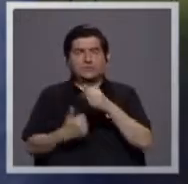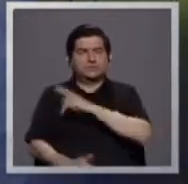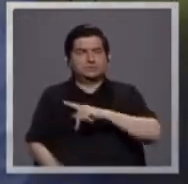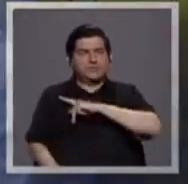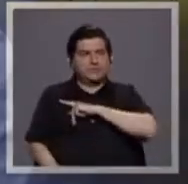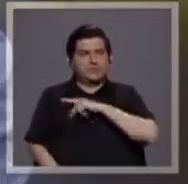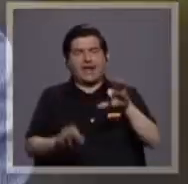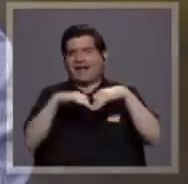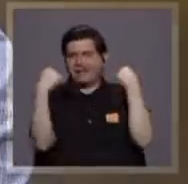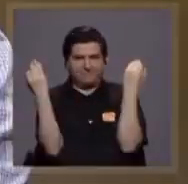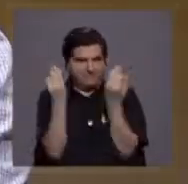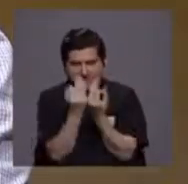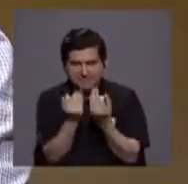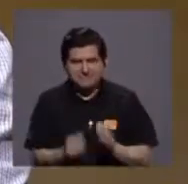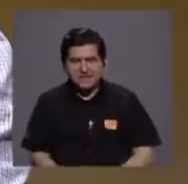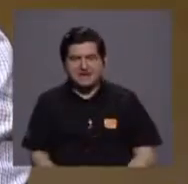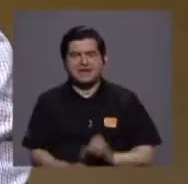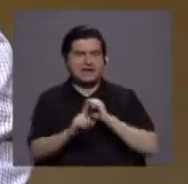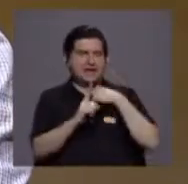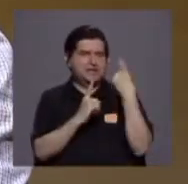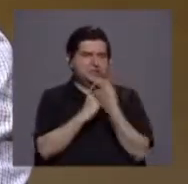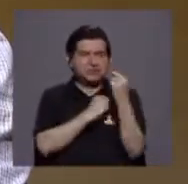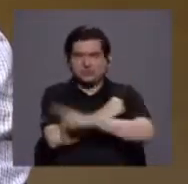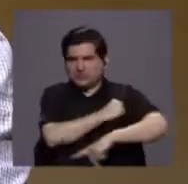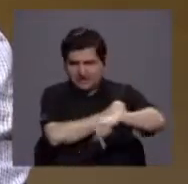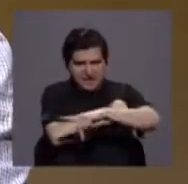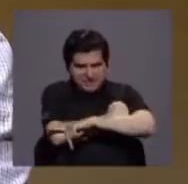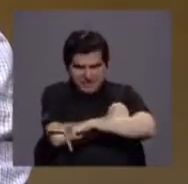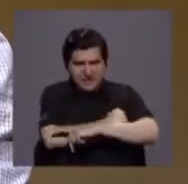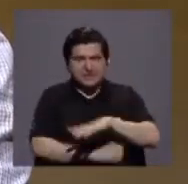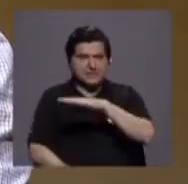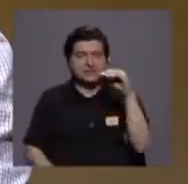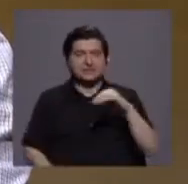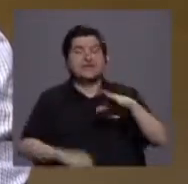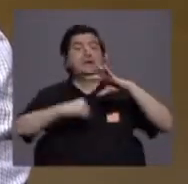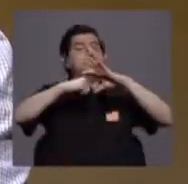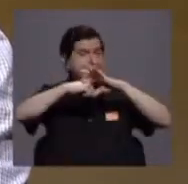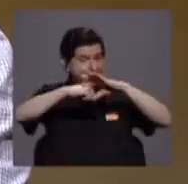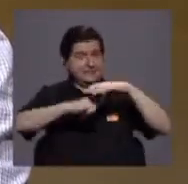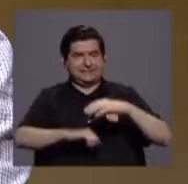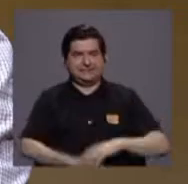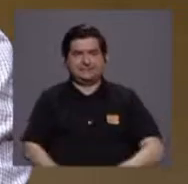familiar, como sociedad, como país y por supuesto como planeta.